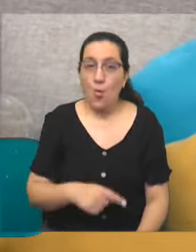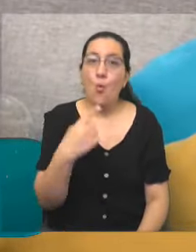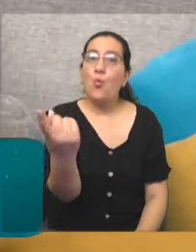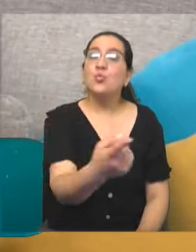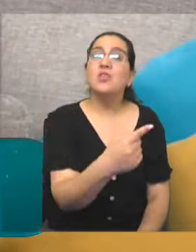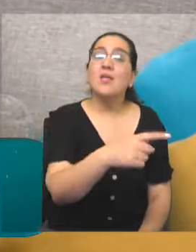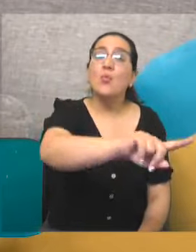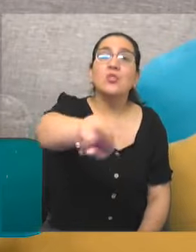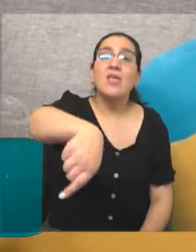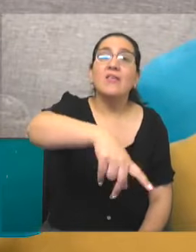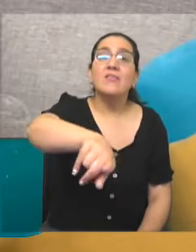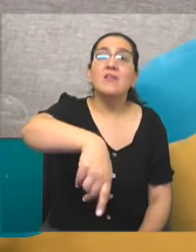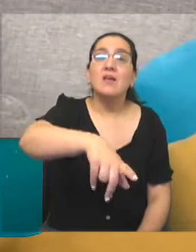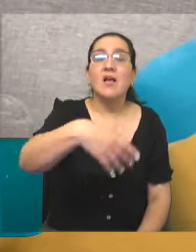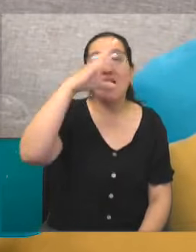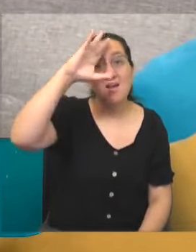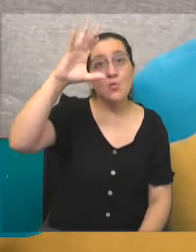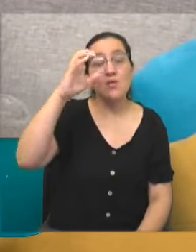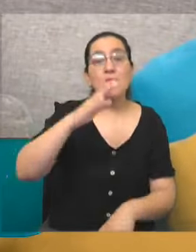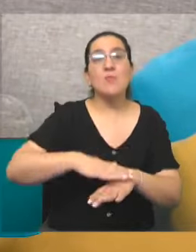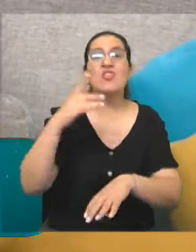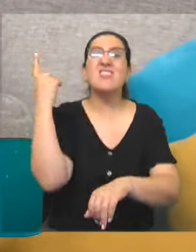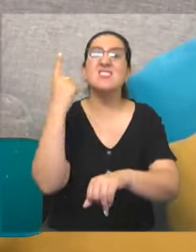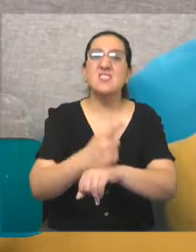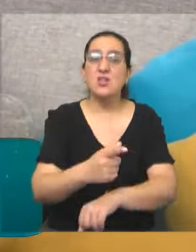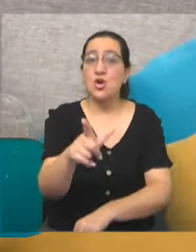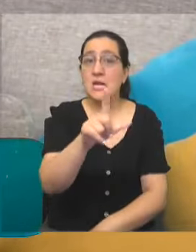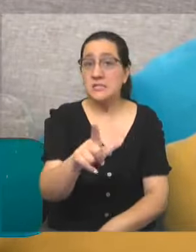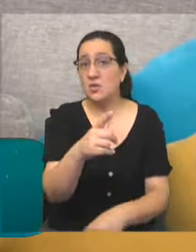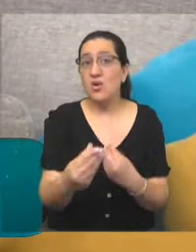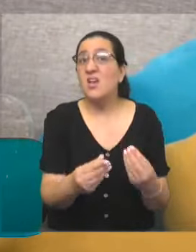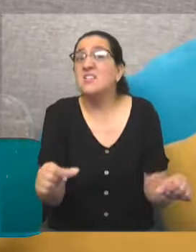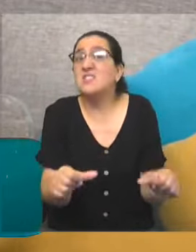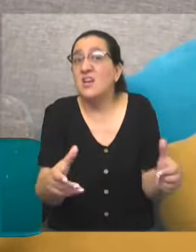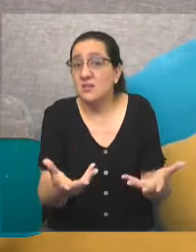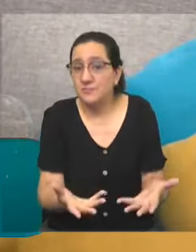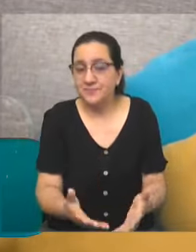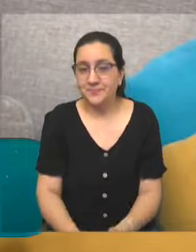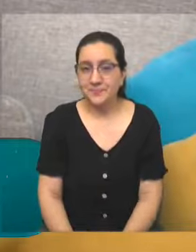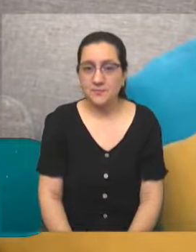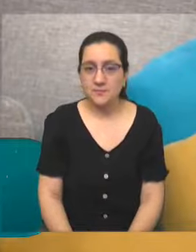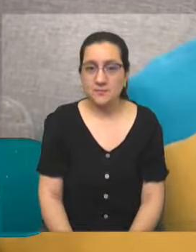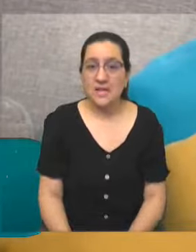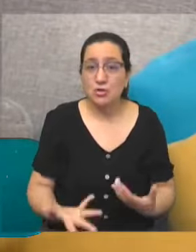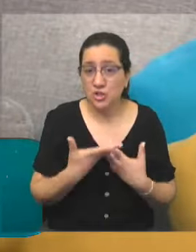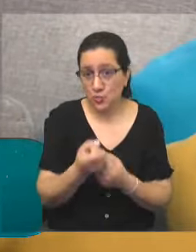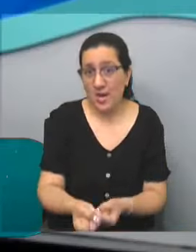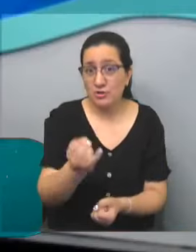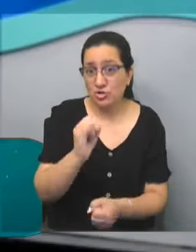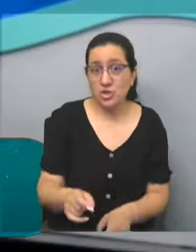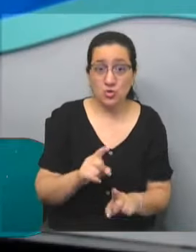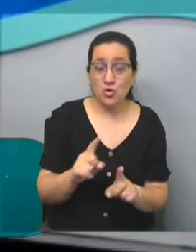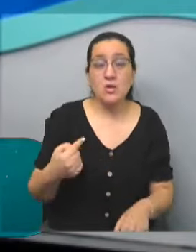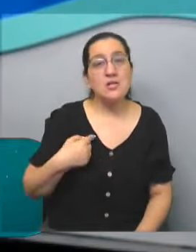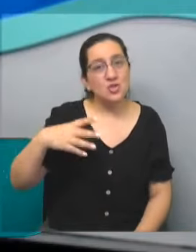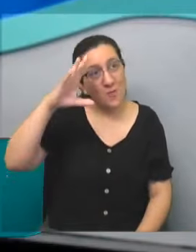recuerdan de su tiempo de decisión? ¿Cuándo eligieron? ¿Tenían miedo? ¿No tenían miedo? ¿Los ayudaron? ¿No los ayudaron? Lo